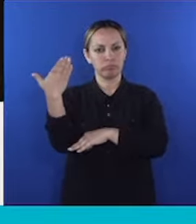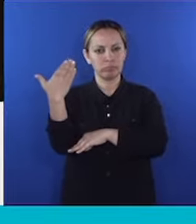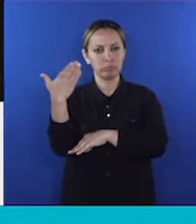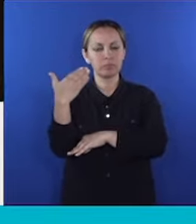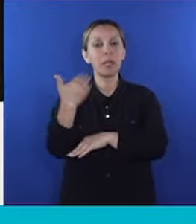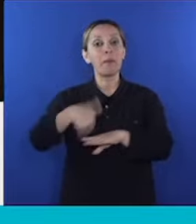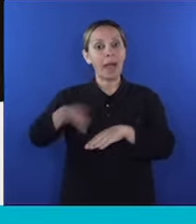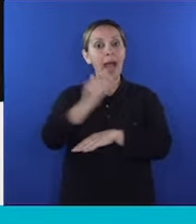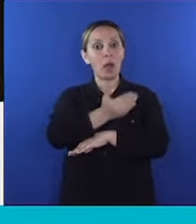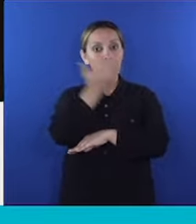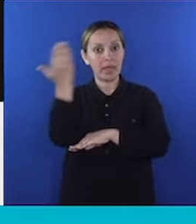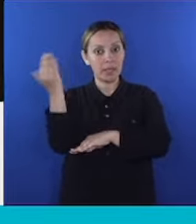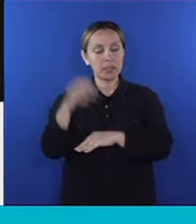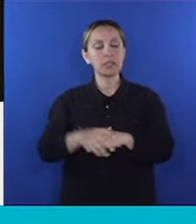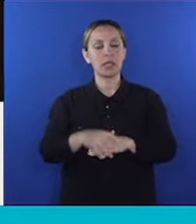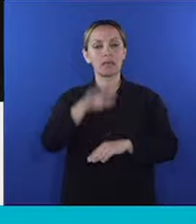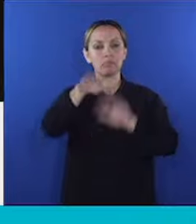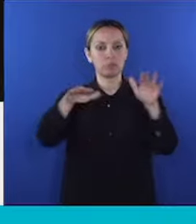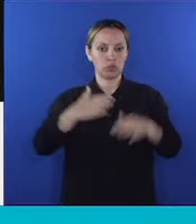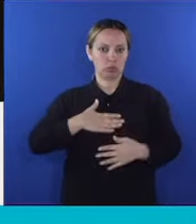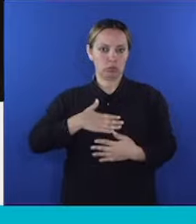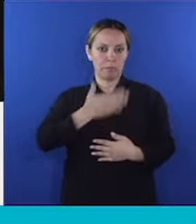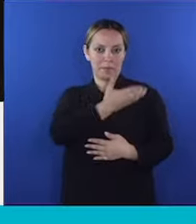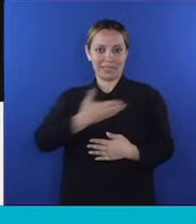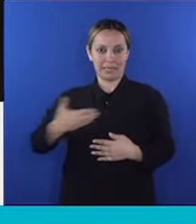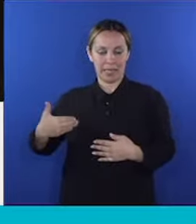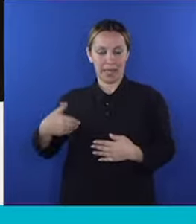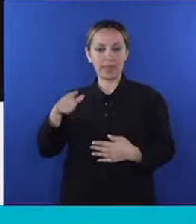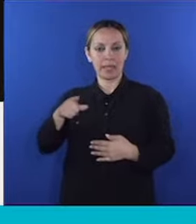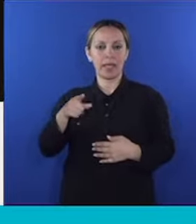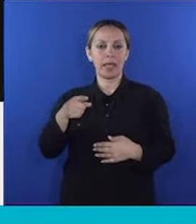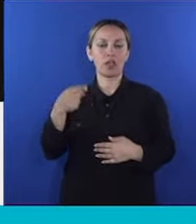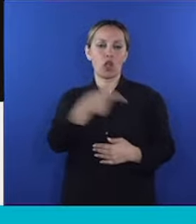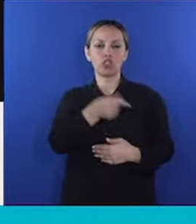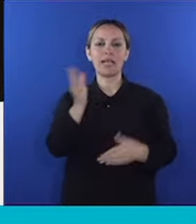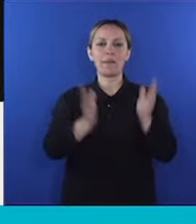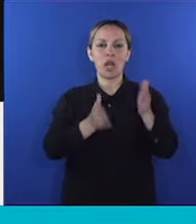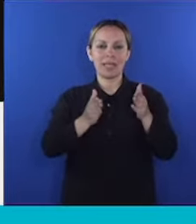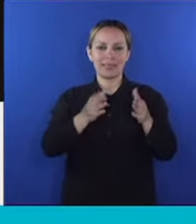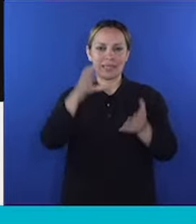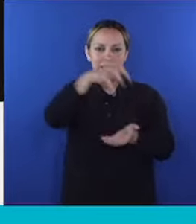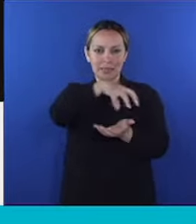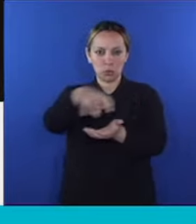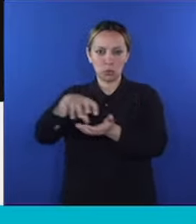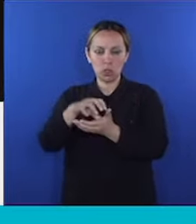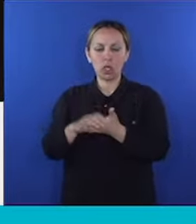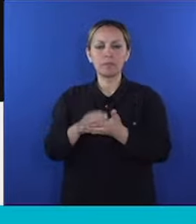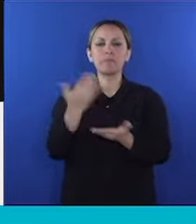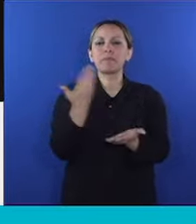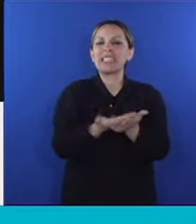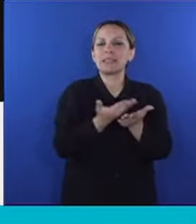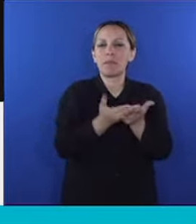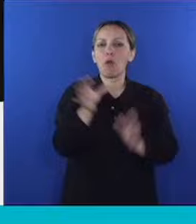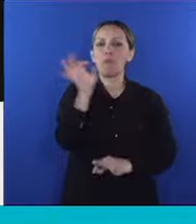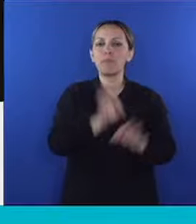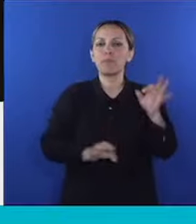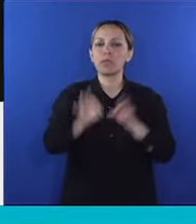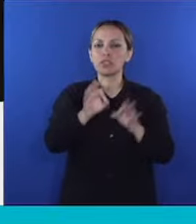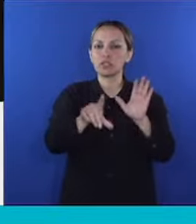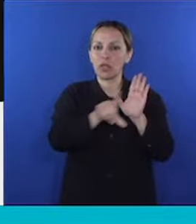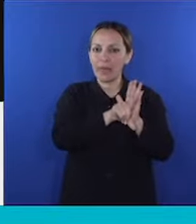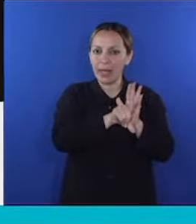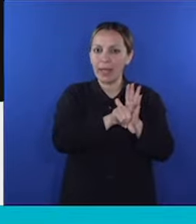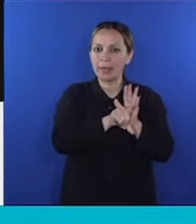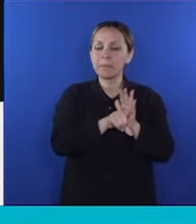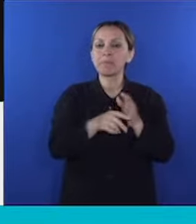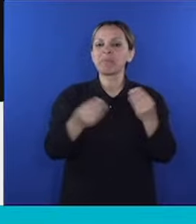invitando en mi caso como presidente de la comisión de violencia institucional un proyecto de ley que prohíba